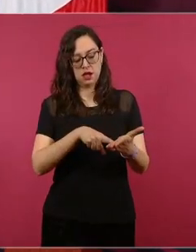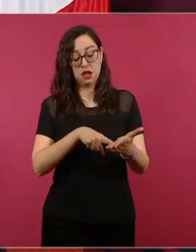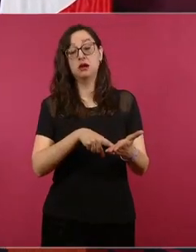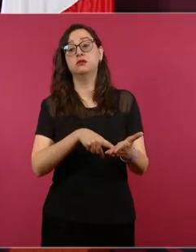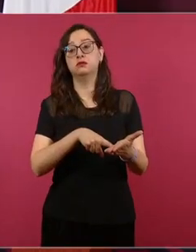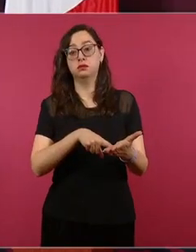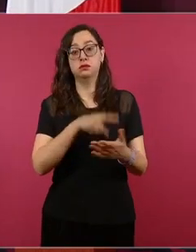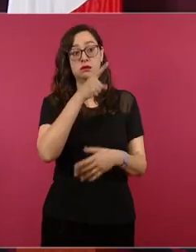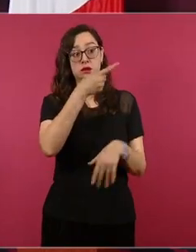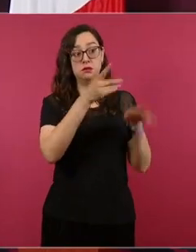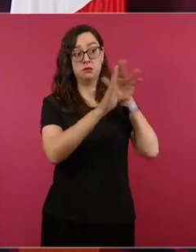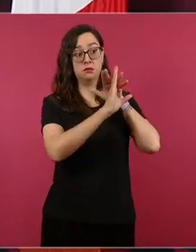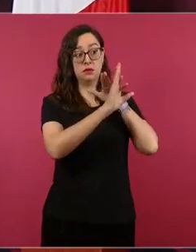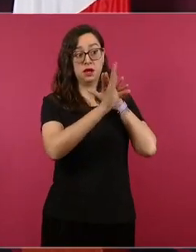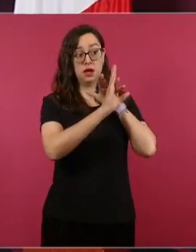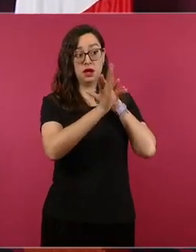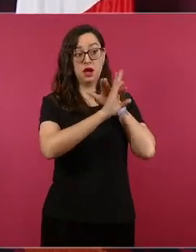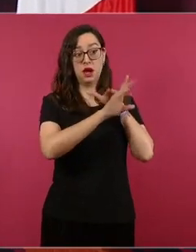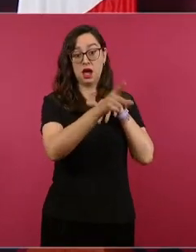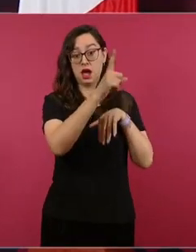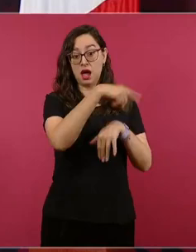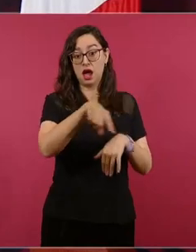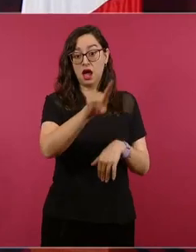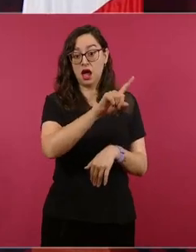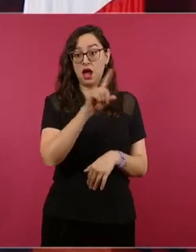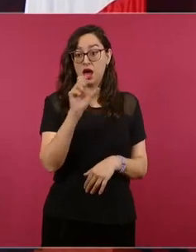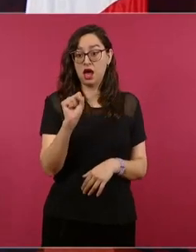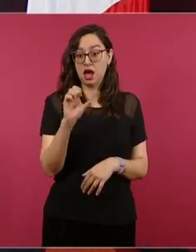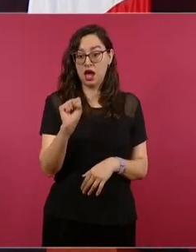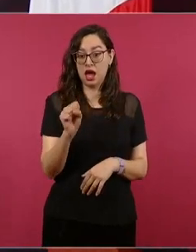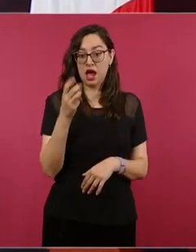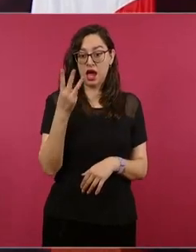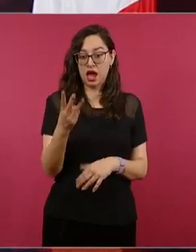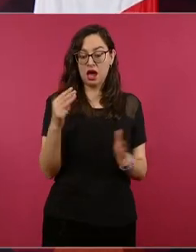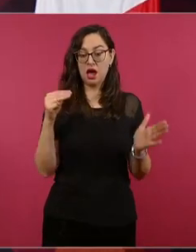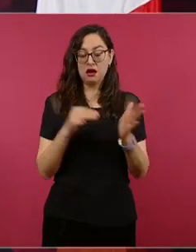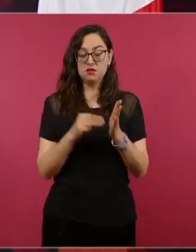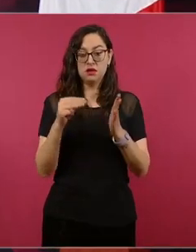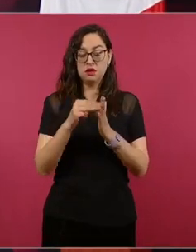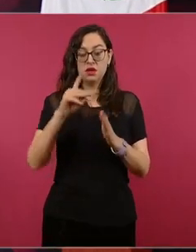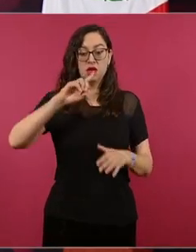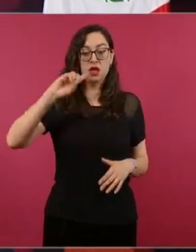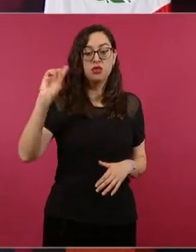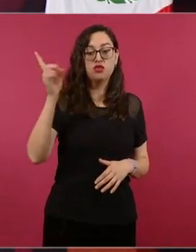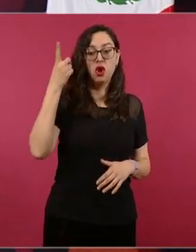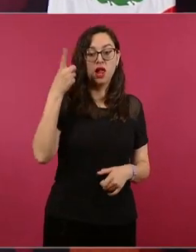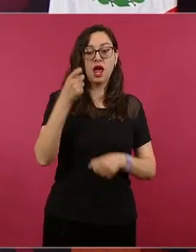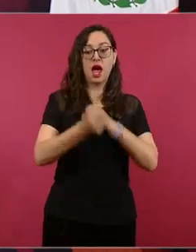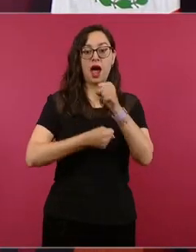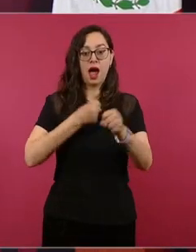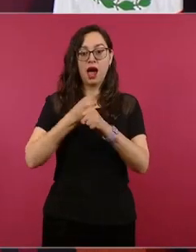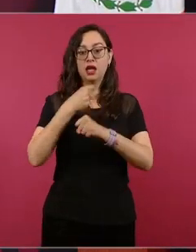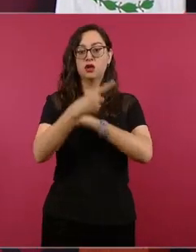63 mil millones de dólares al año